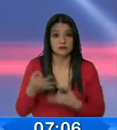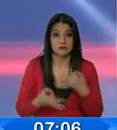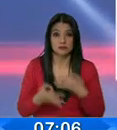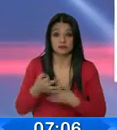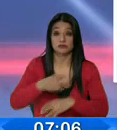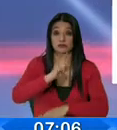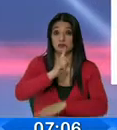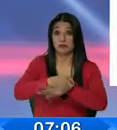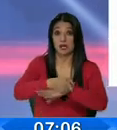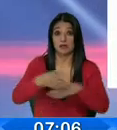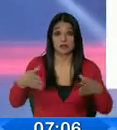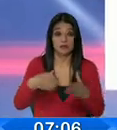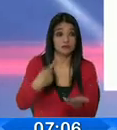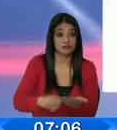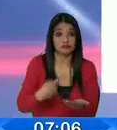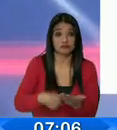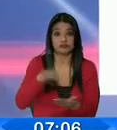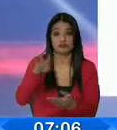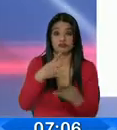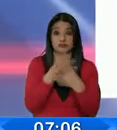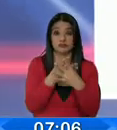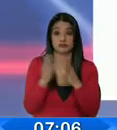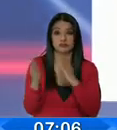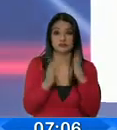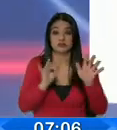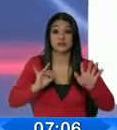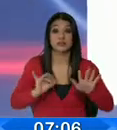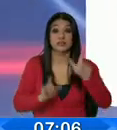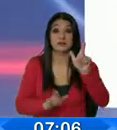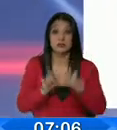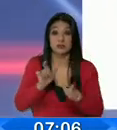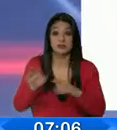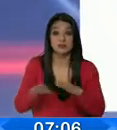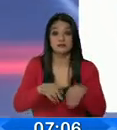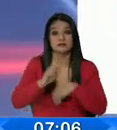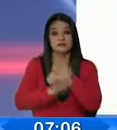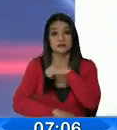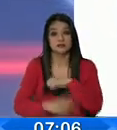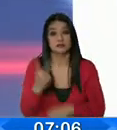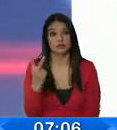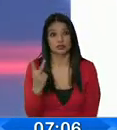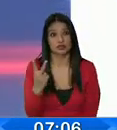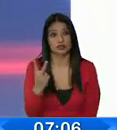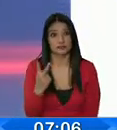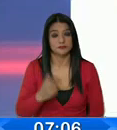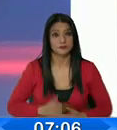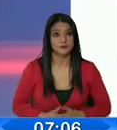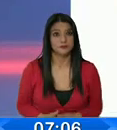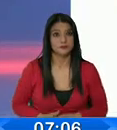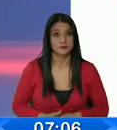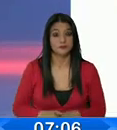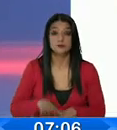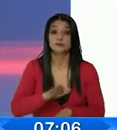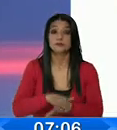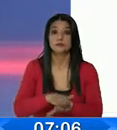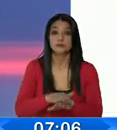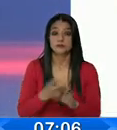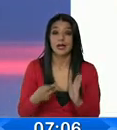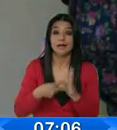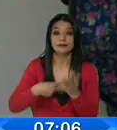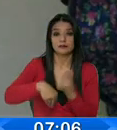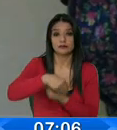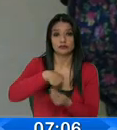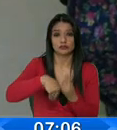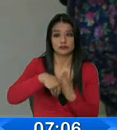la audiencia de formulación de cargos, prisión preventiva para 7 personas y medidas sustitutivas para otras 2, por presunto delito de lavado de